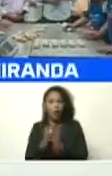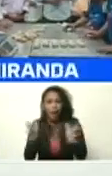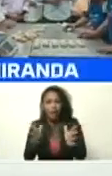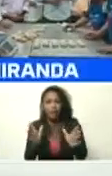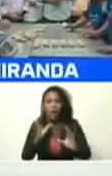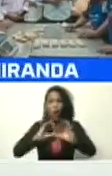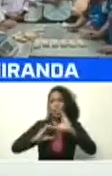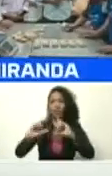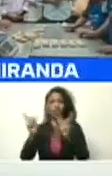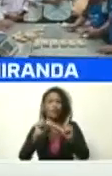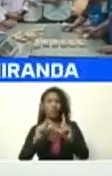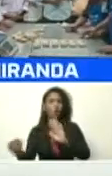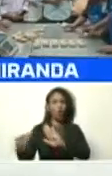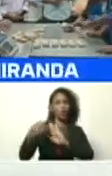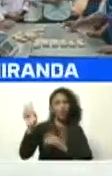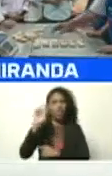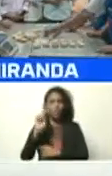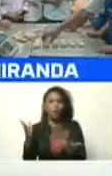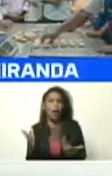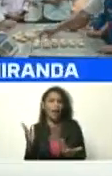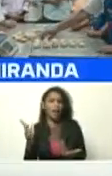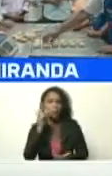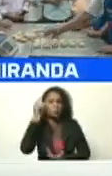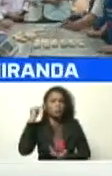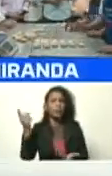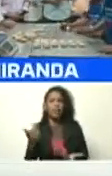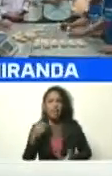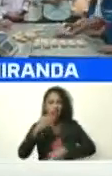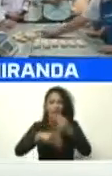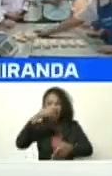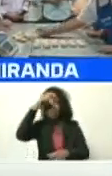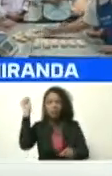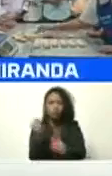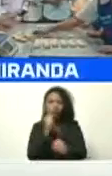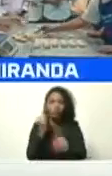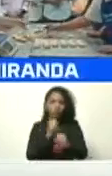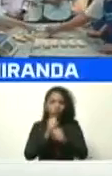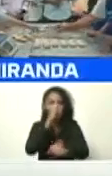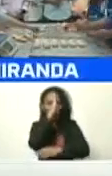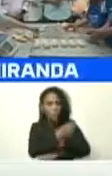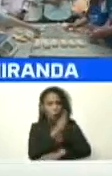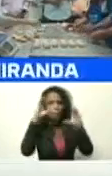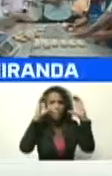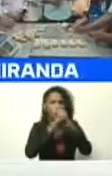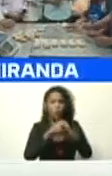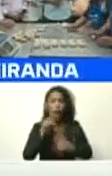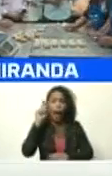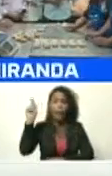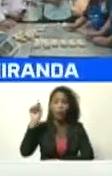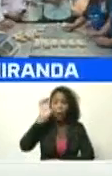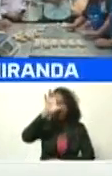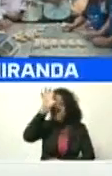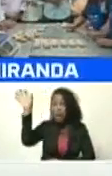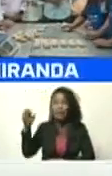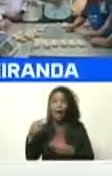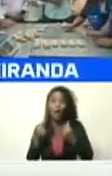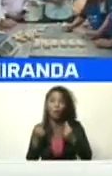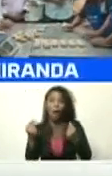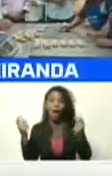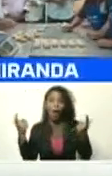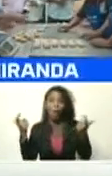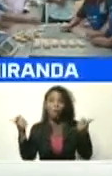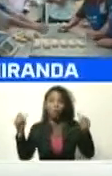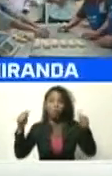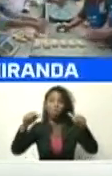comunicación contra los venezolanos y las venezolanas, que lo que hacen es trabajar. En esos países, la economía se va a